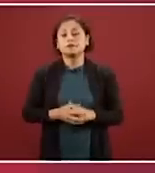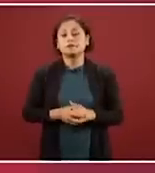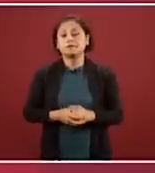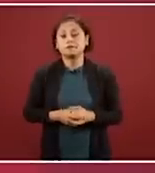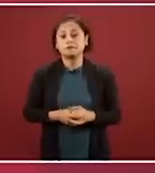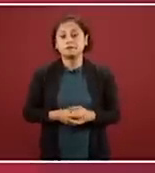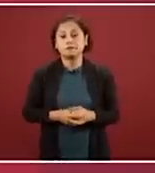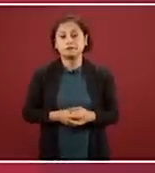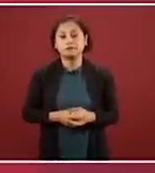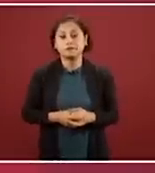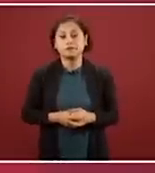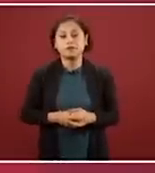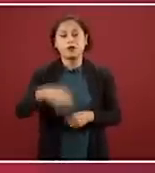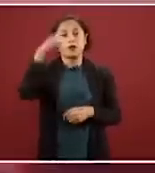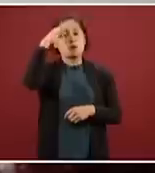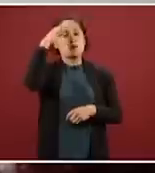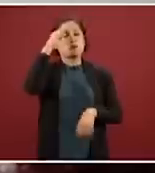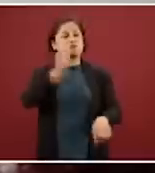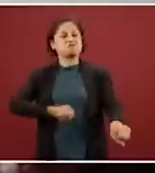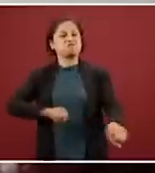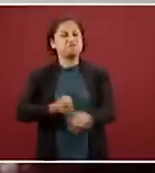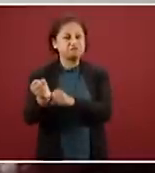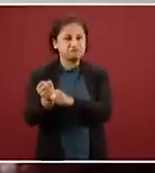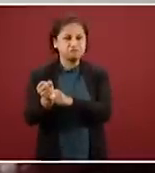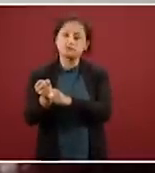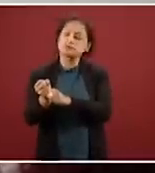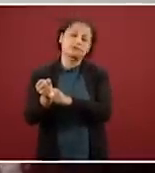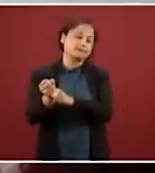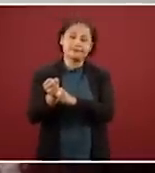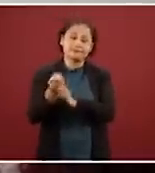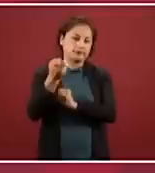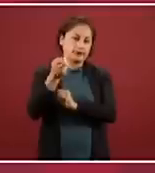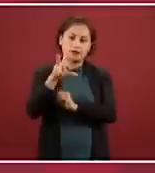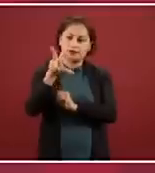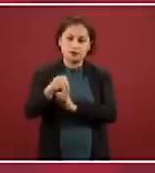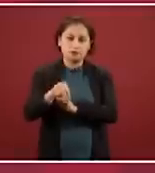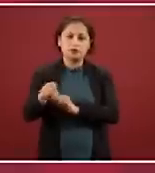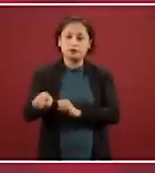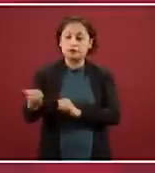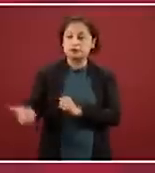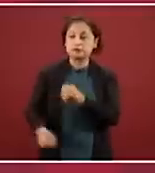a la violencia, a que no se quiera apagar el fuego con el fuego,